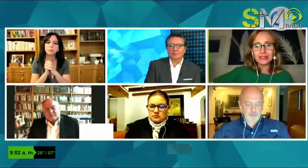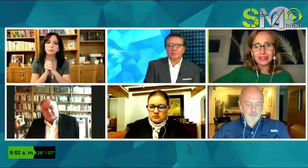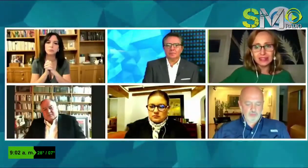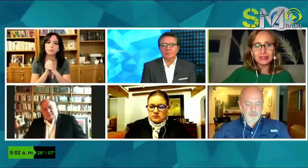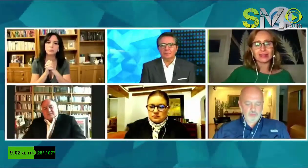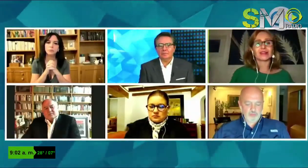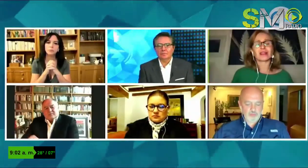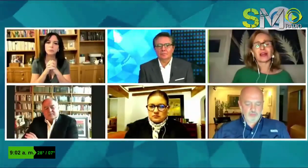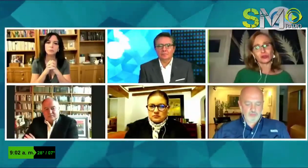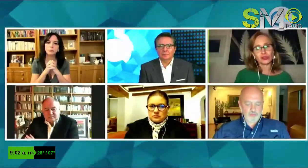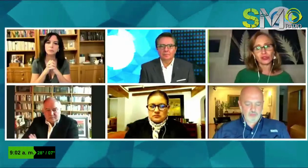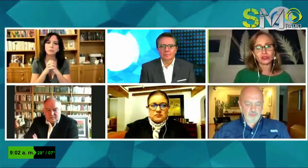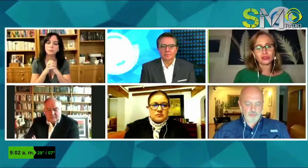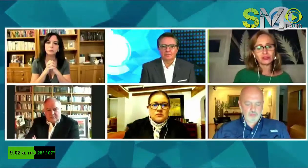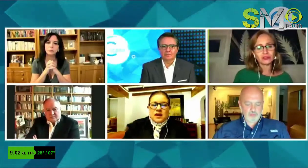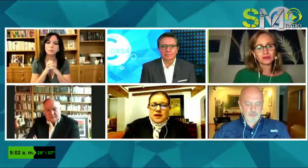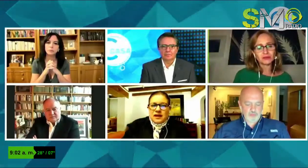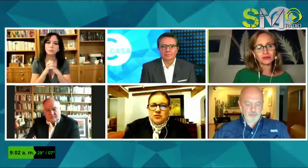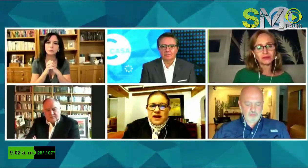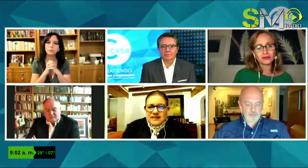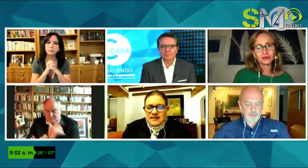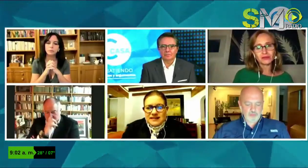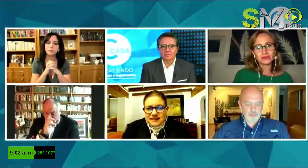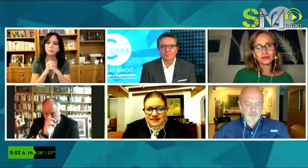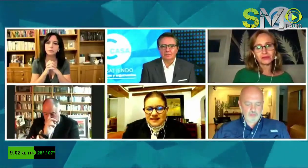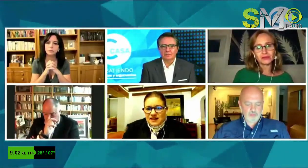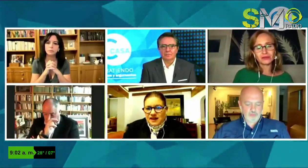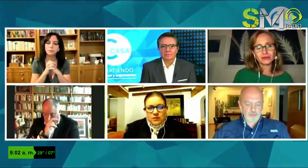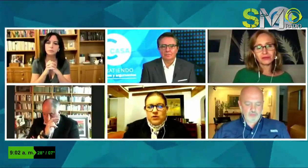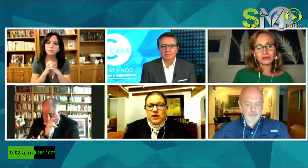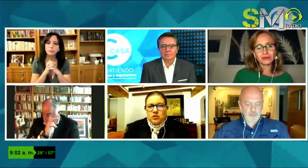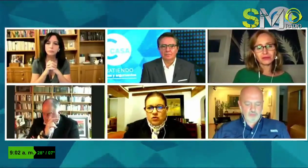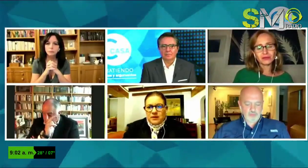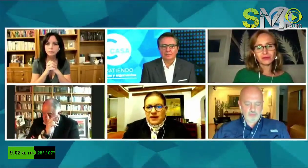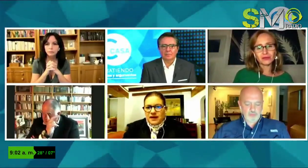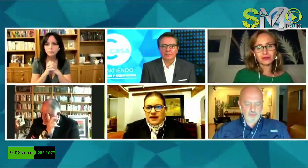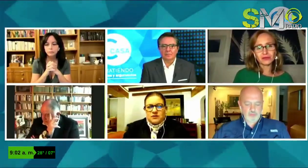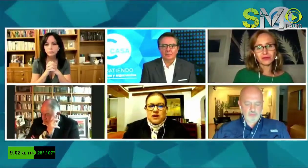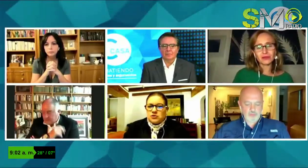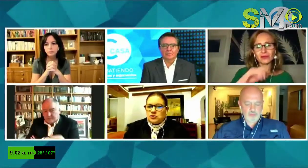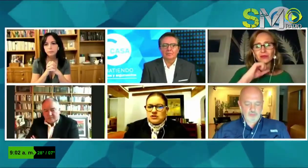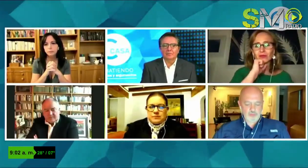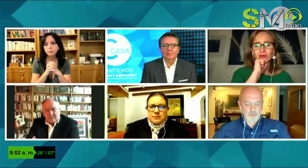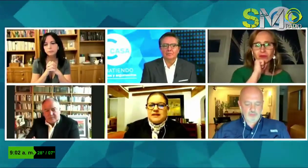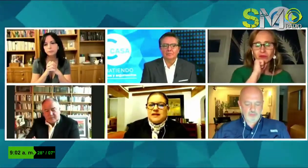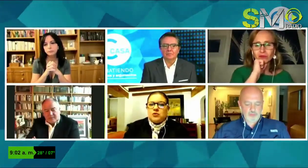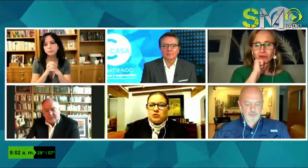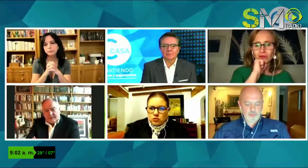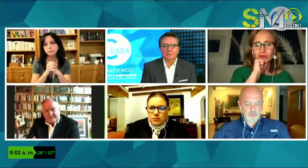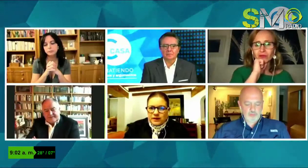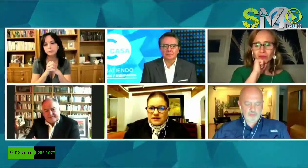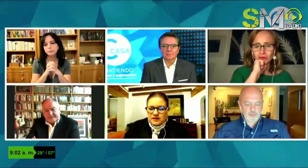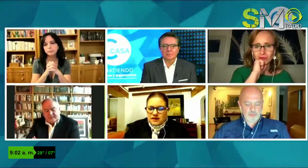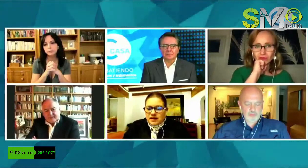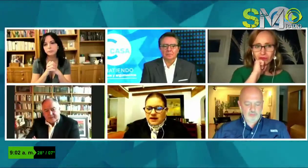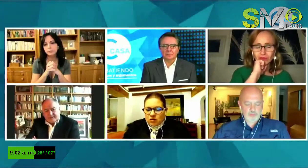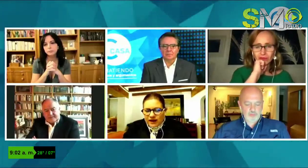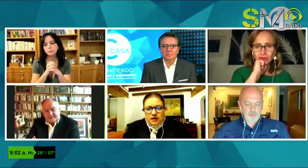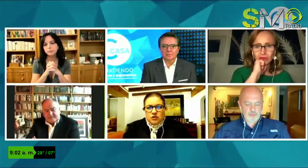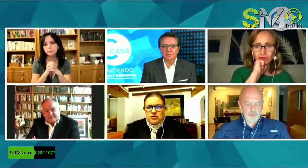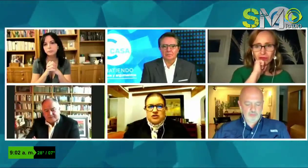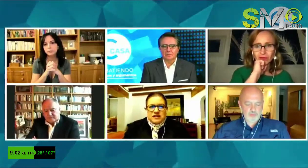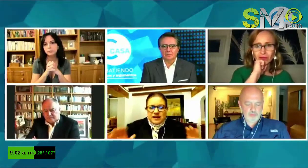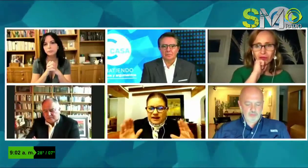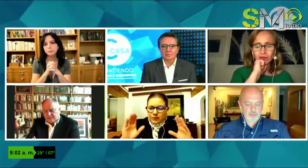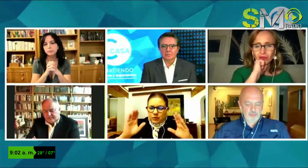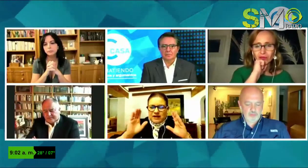el siguiente 30 de agosto? Una receta sencilla y muy económica, es una cuestión simplemente de costumbres. Ok,